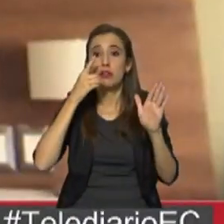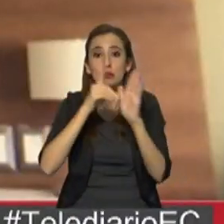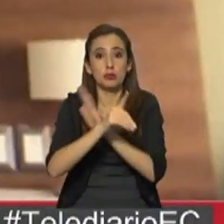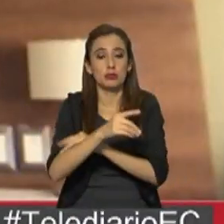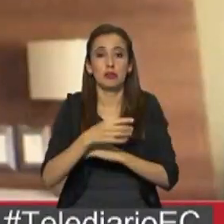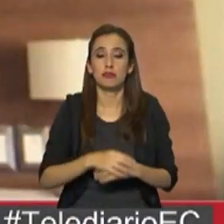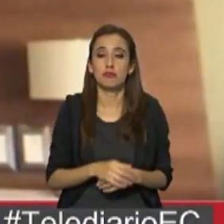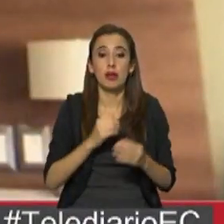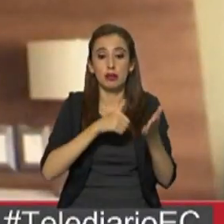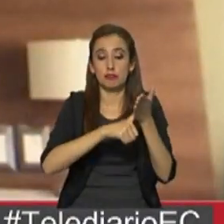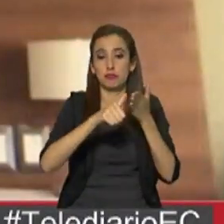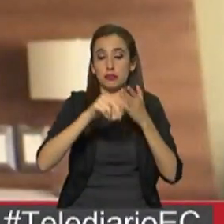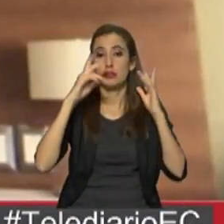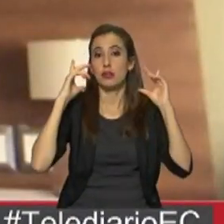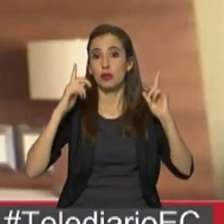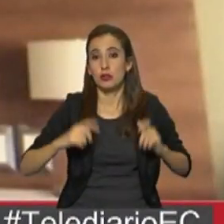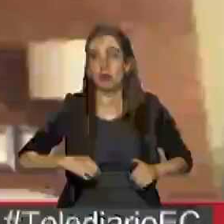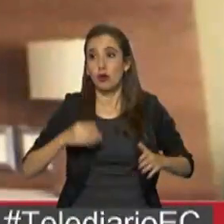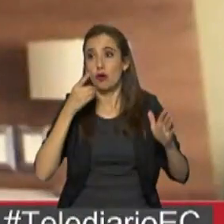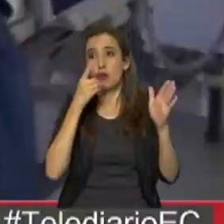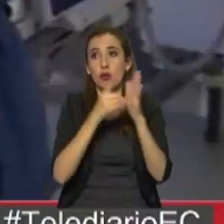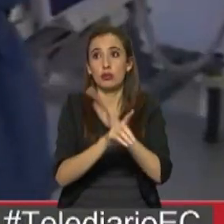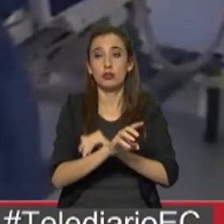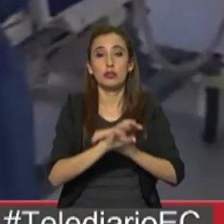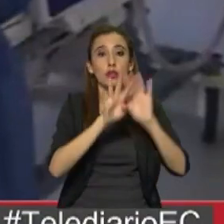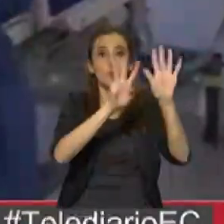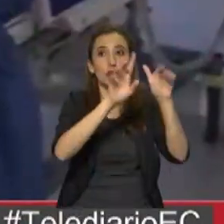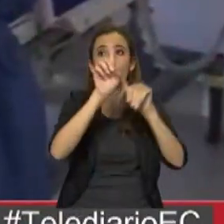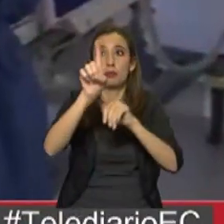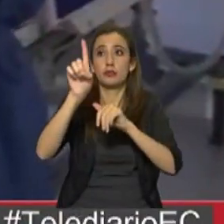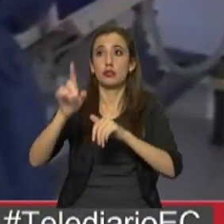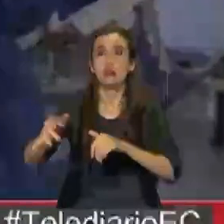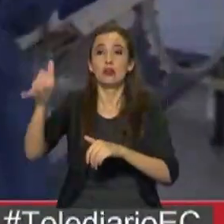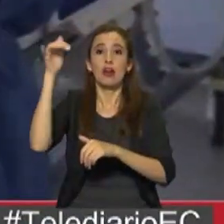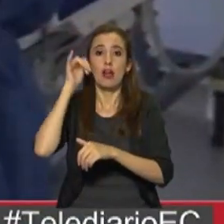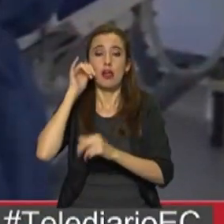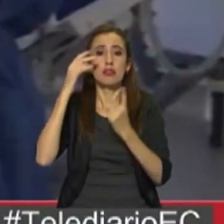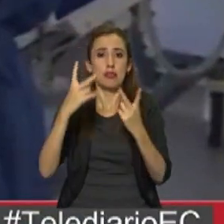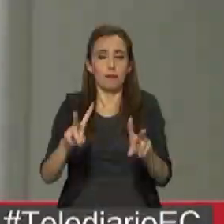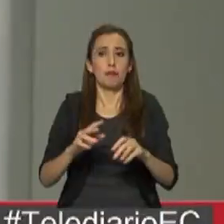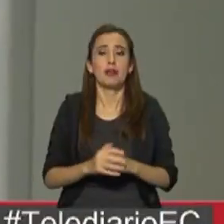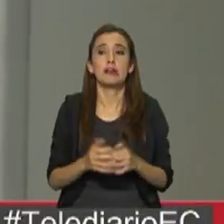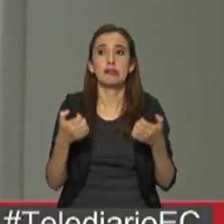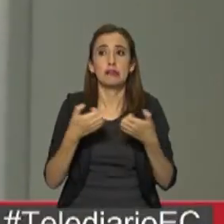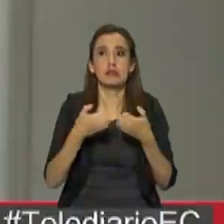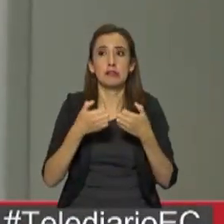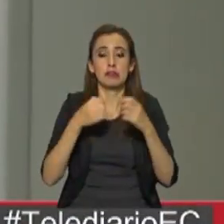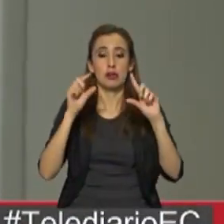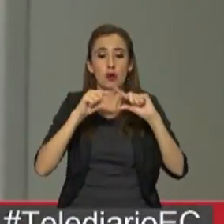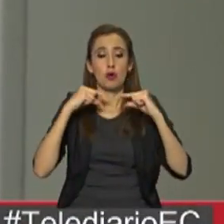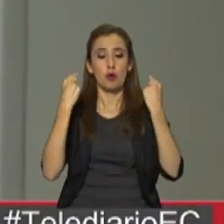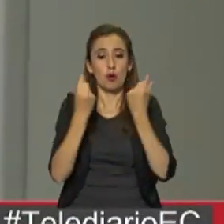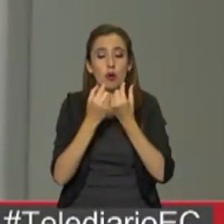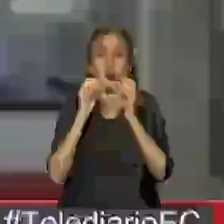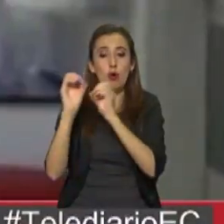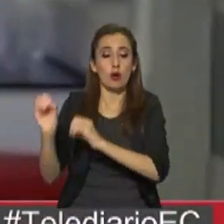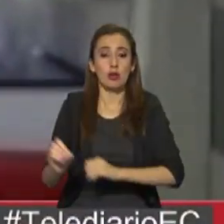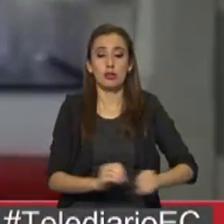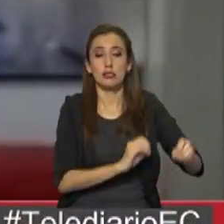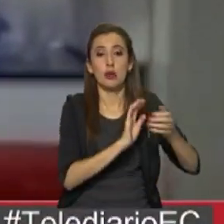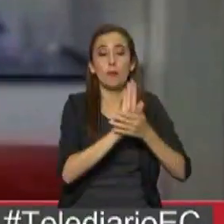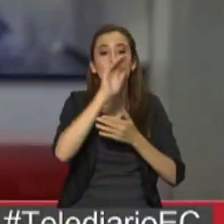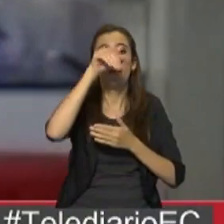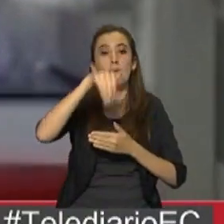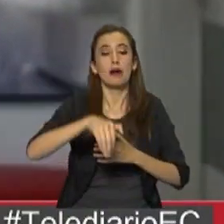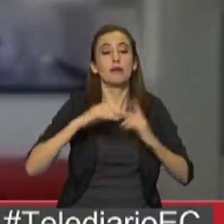directamente al 911 manifestó que existe un equipo de la organización panamericana de la salud que trabaja conjuntamente